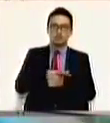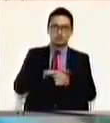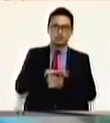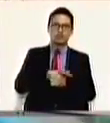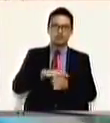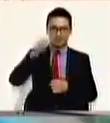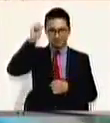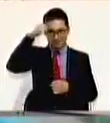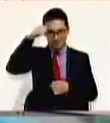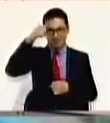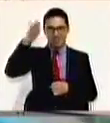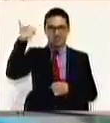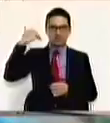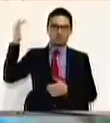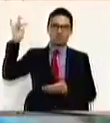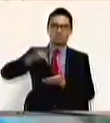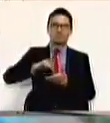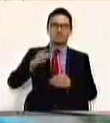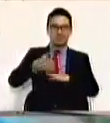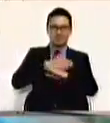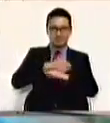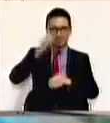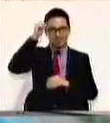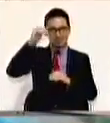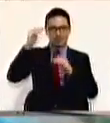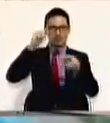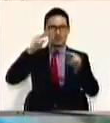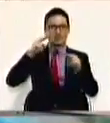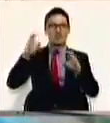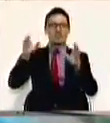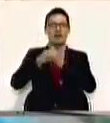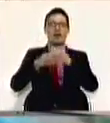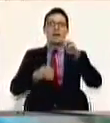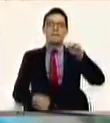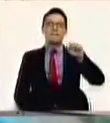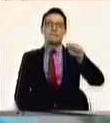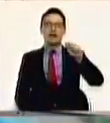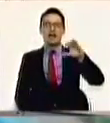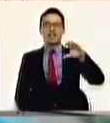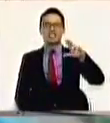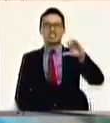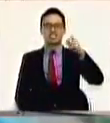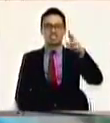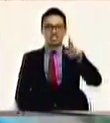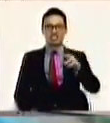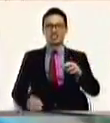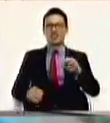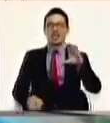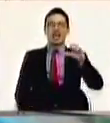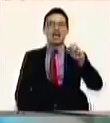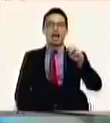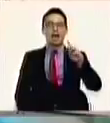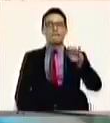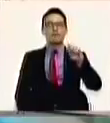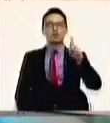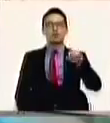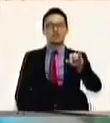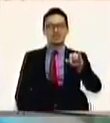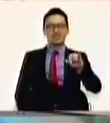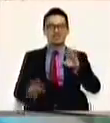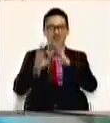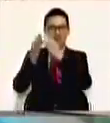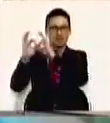olvide, superintendente, que además le explicamos a ustedes que la familia Marchel, Sergio Joao Marchel, que la familia Cambrucci estaban sindicados